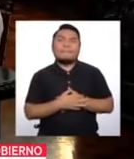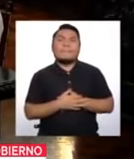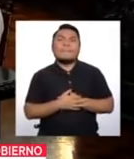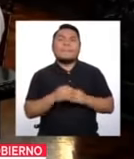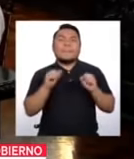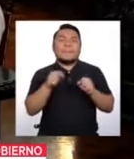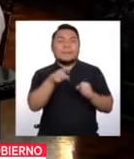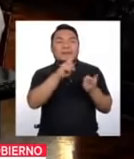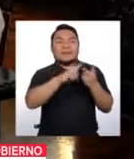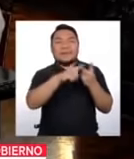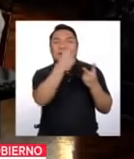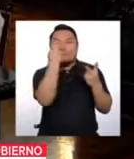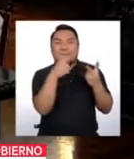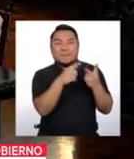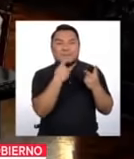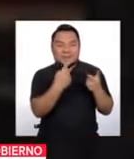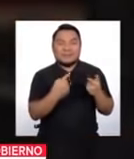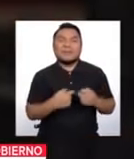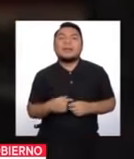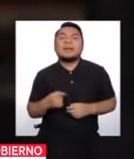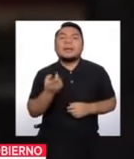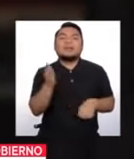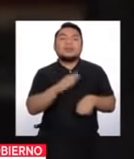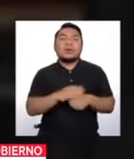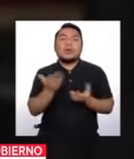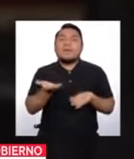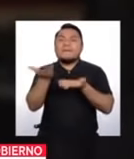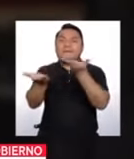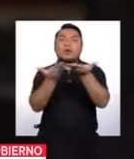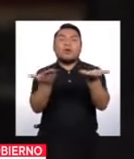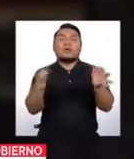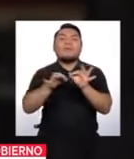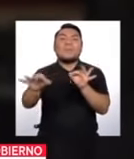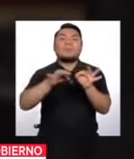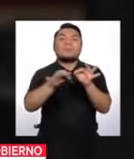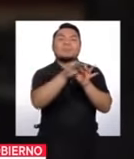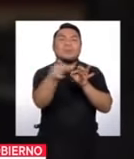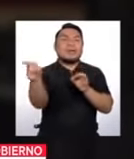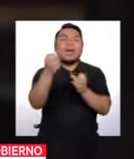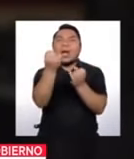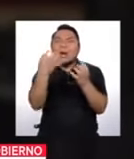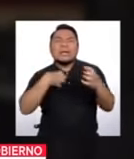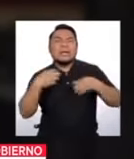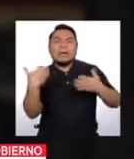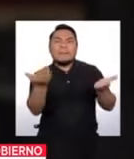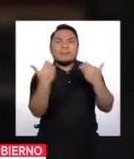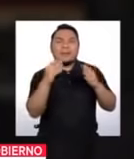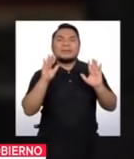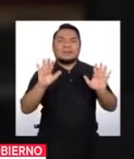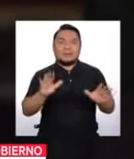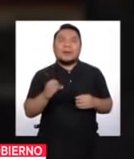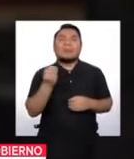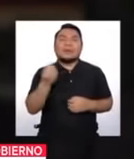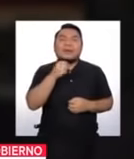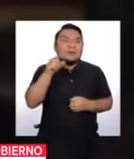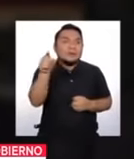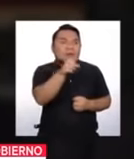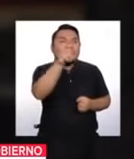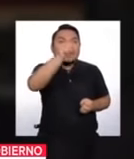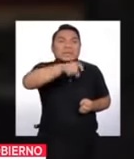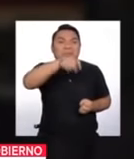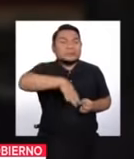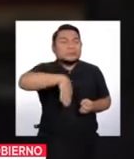Como hemos manifestado en otras oportunidades, la distribución de los insumos se hace en función primordialmente de las necesidades.